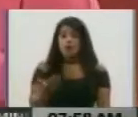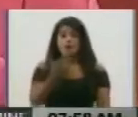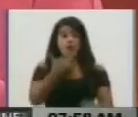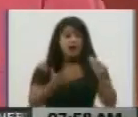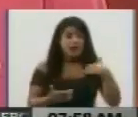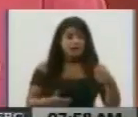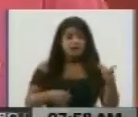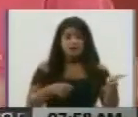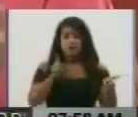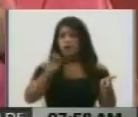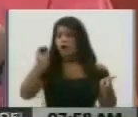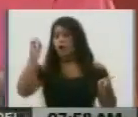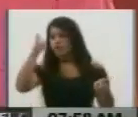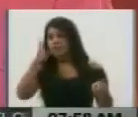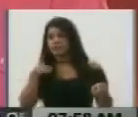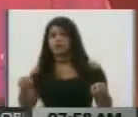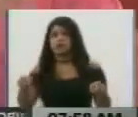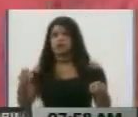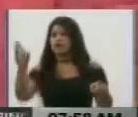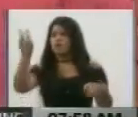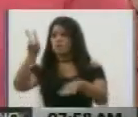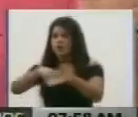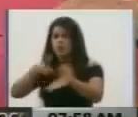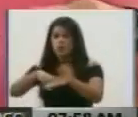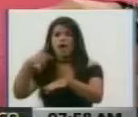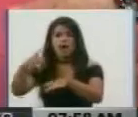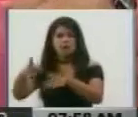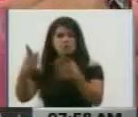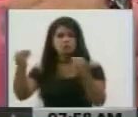y tienen el gobierno de Brasil y tienen el gobierno de Paraguay,